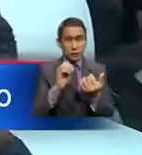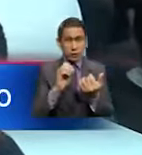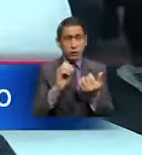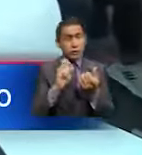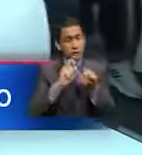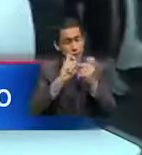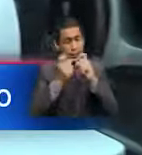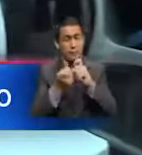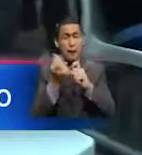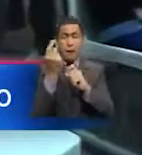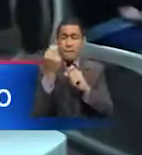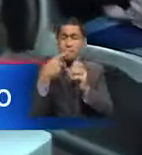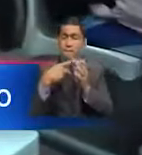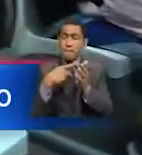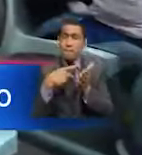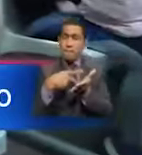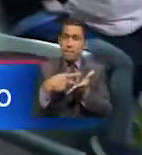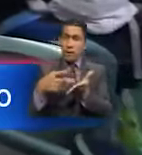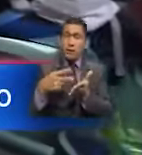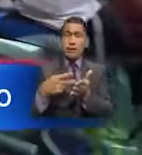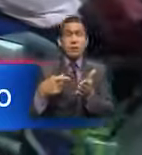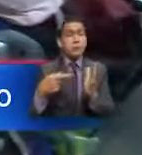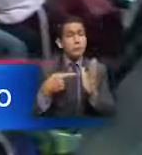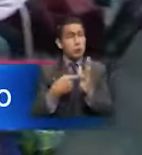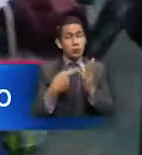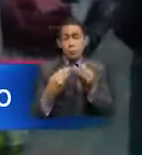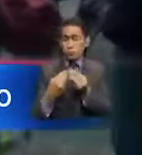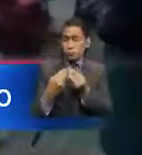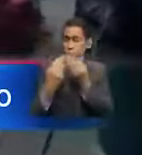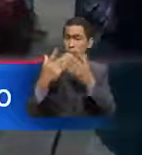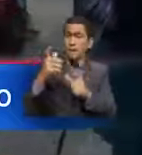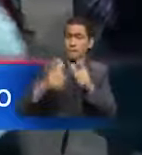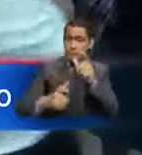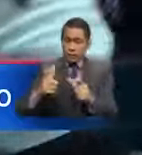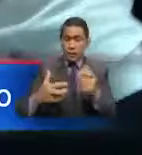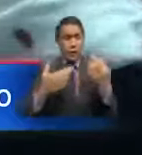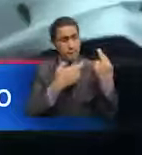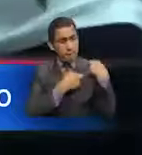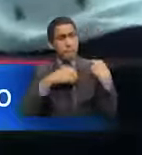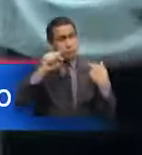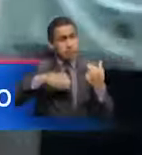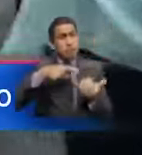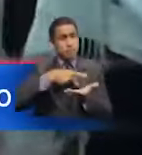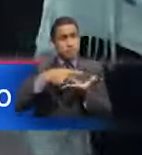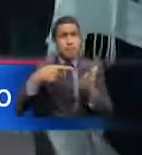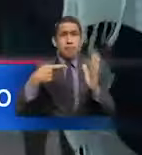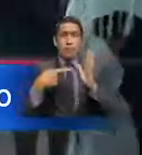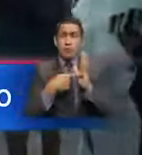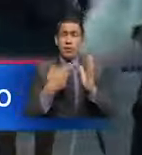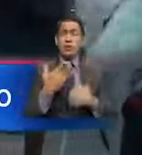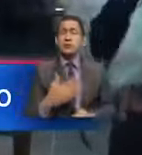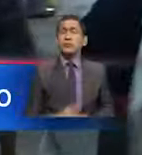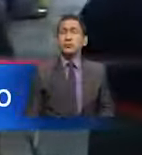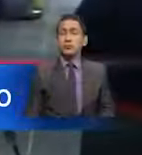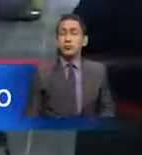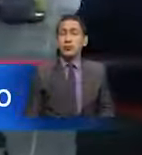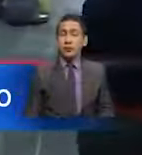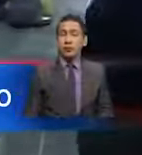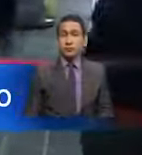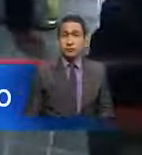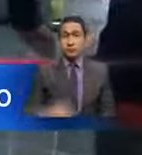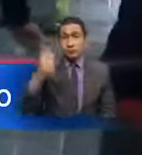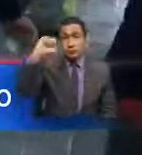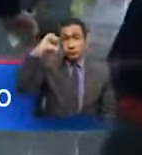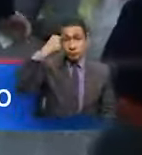de un cumplimiento oportuno, voluntario, una fuerte cultura tributaria por parte de los ciudadanos. Amigos televidentes, deben recordar que, por ejemplo,